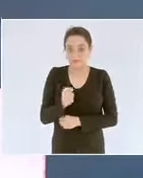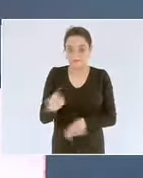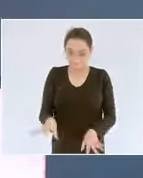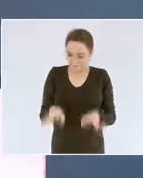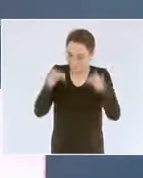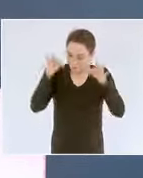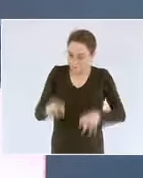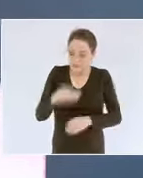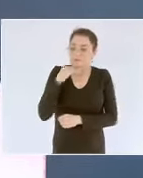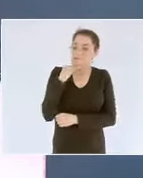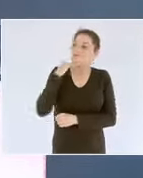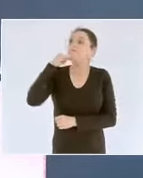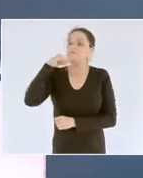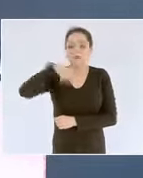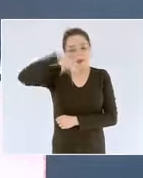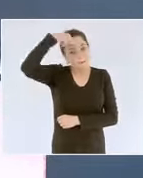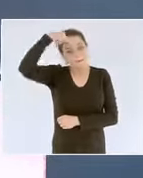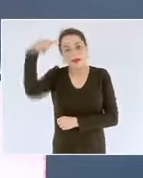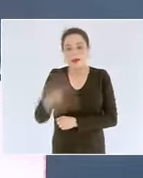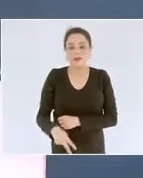y